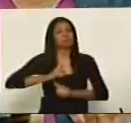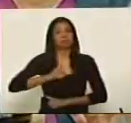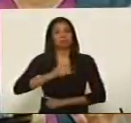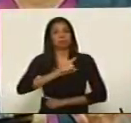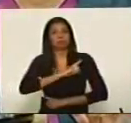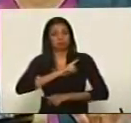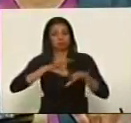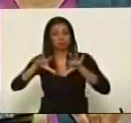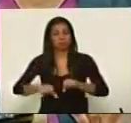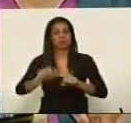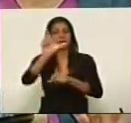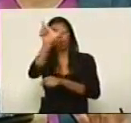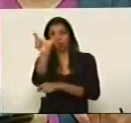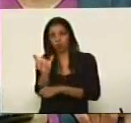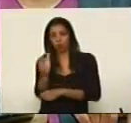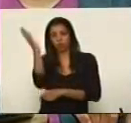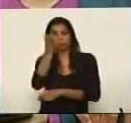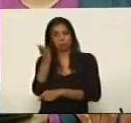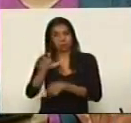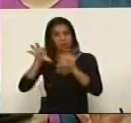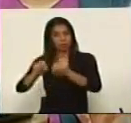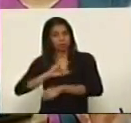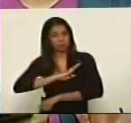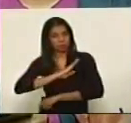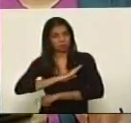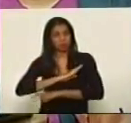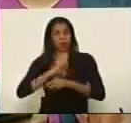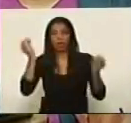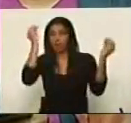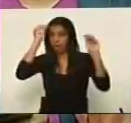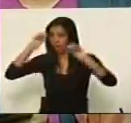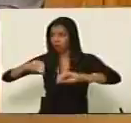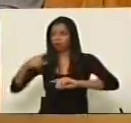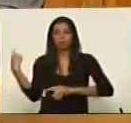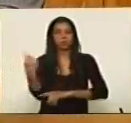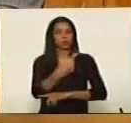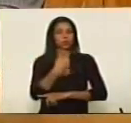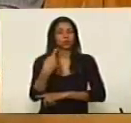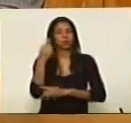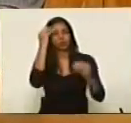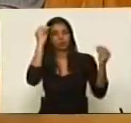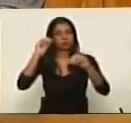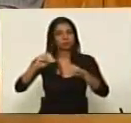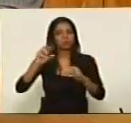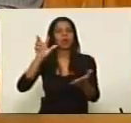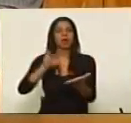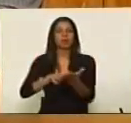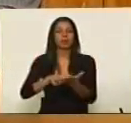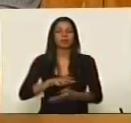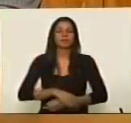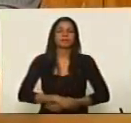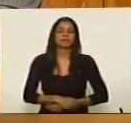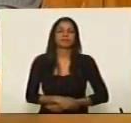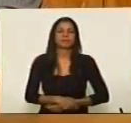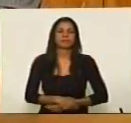territorio Esequibo resultó aprobado por unanimidad.